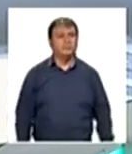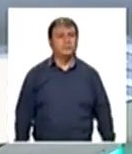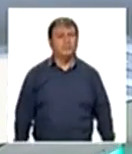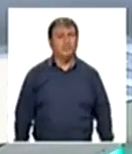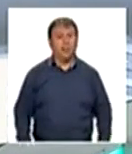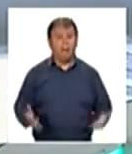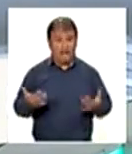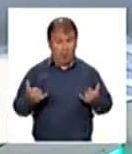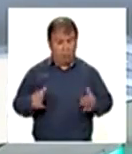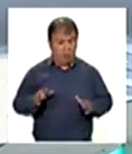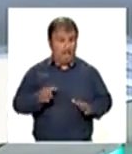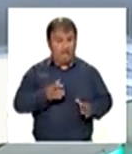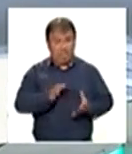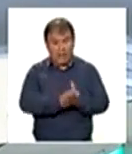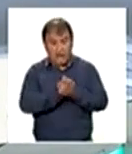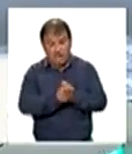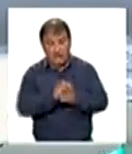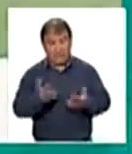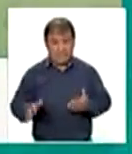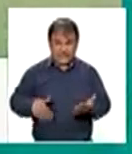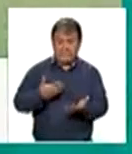Ahora, compañeras, por ejemplo,